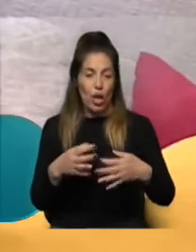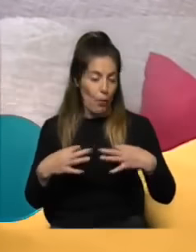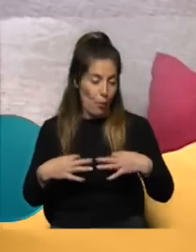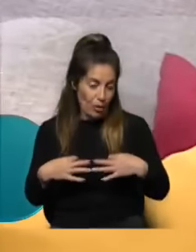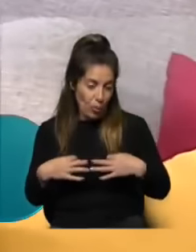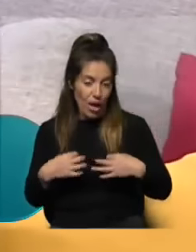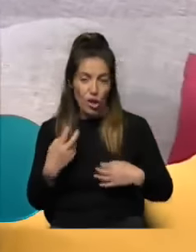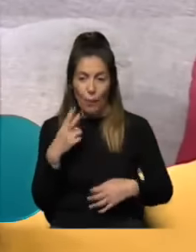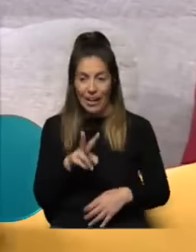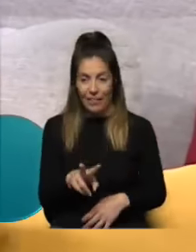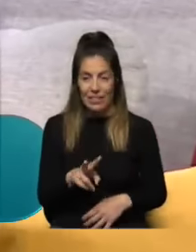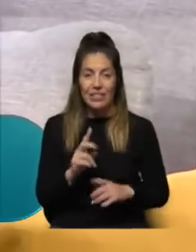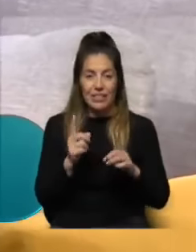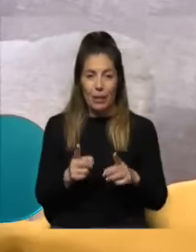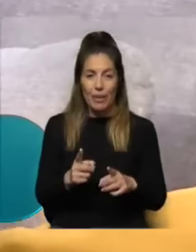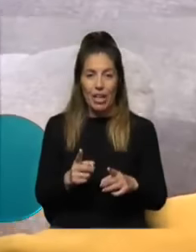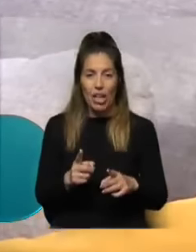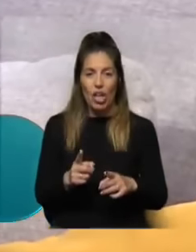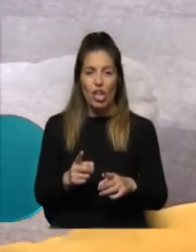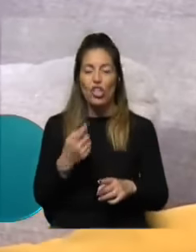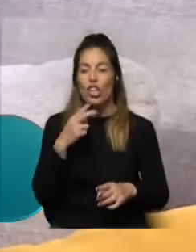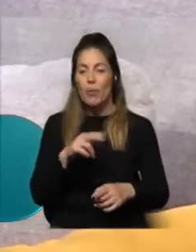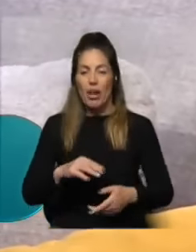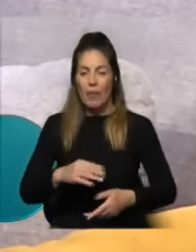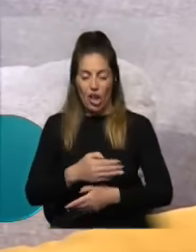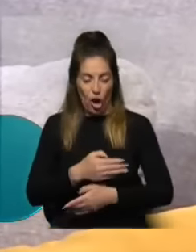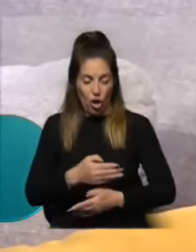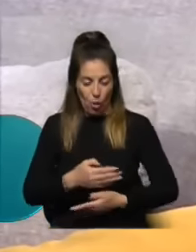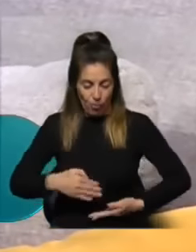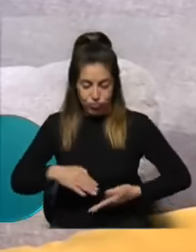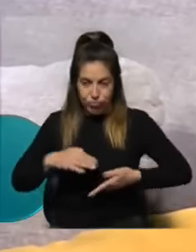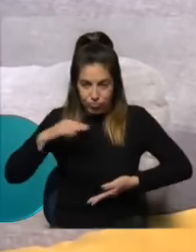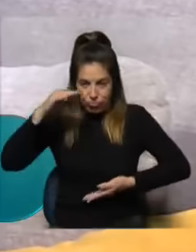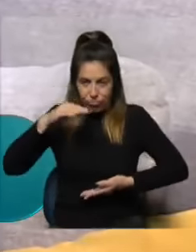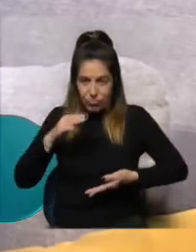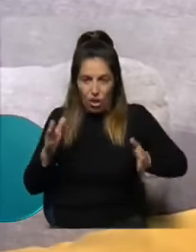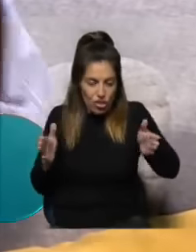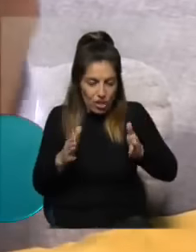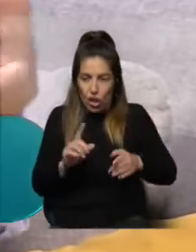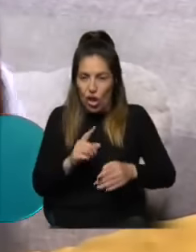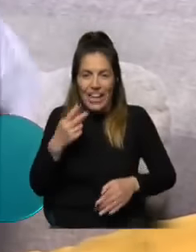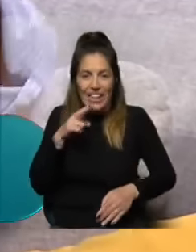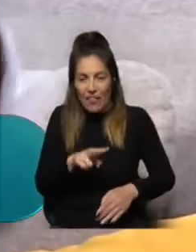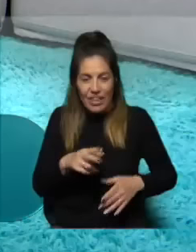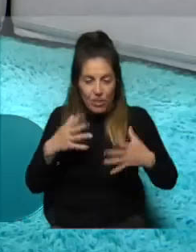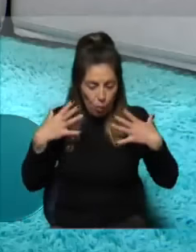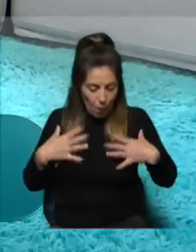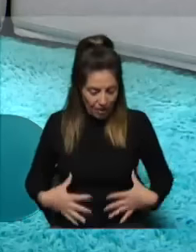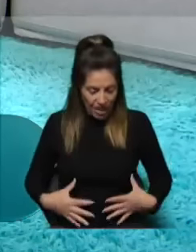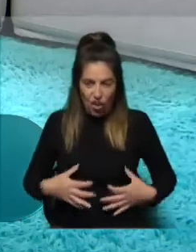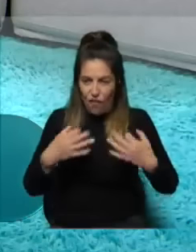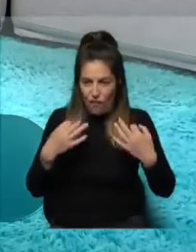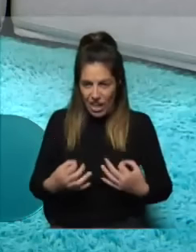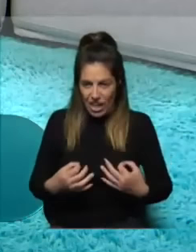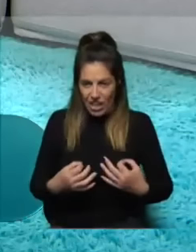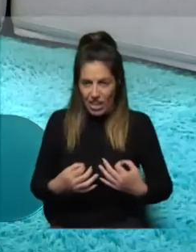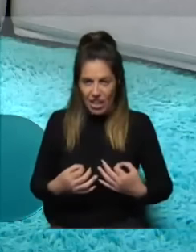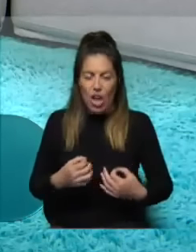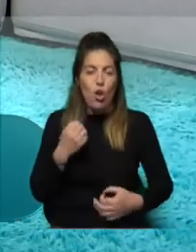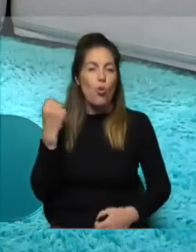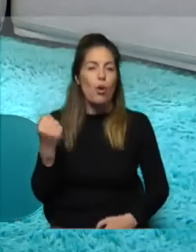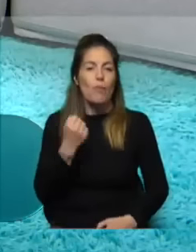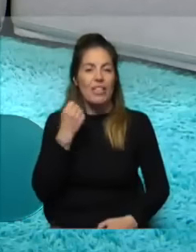o lo que sea. No tenemos que vernos cortados, chiquitos, de cuerpo. Hay que verse de cuerpo entero tal cual somos. O sea, lo